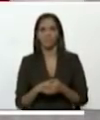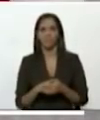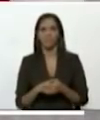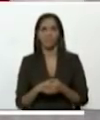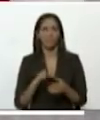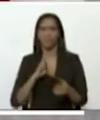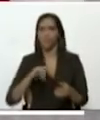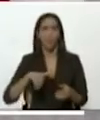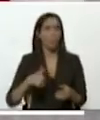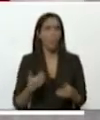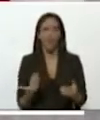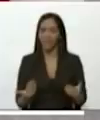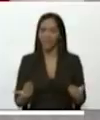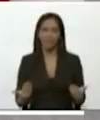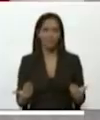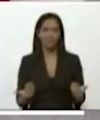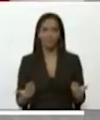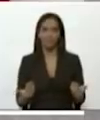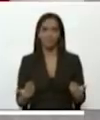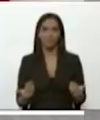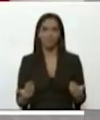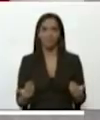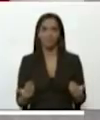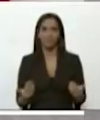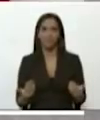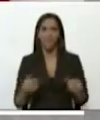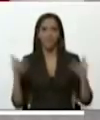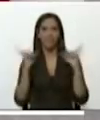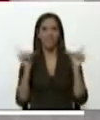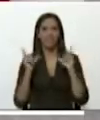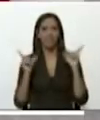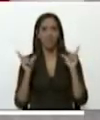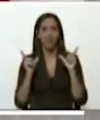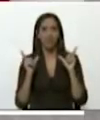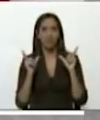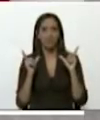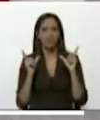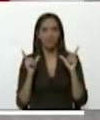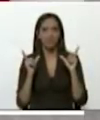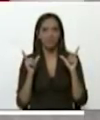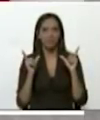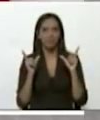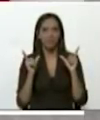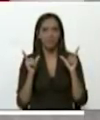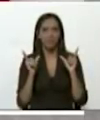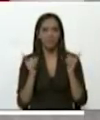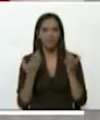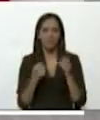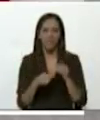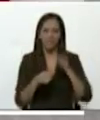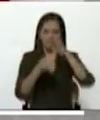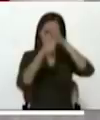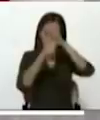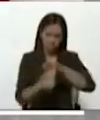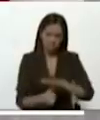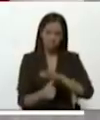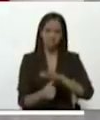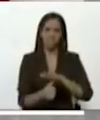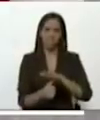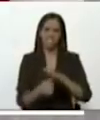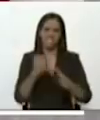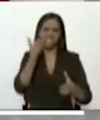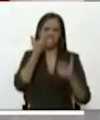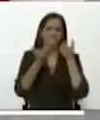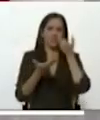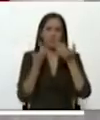No puede ser que a través de la televisión se denigre, se